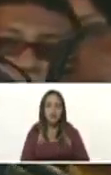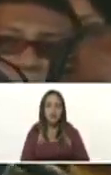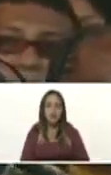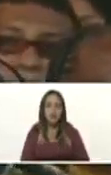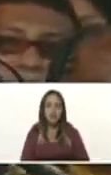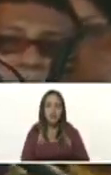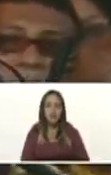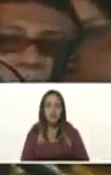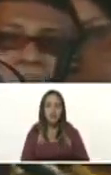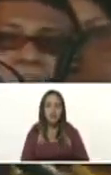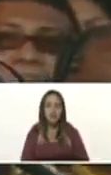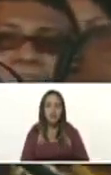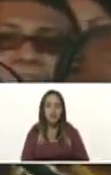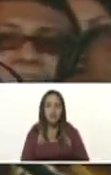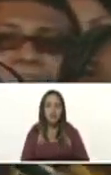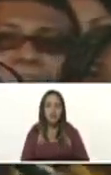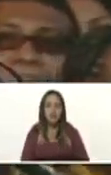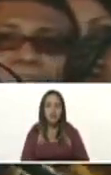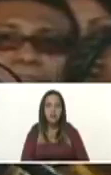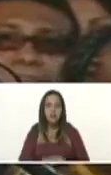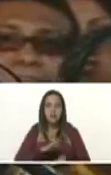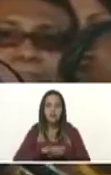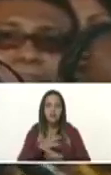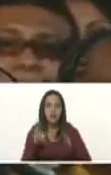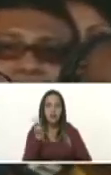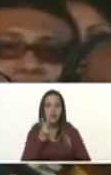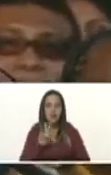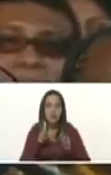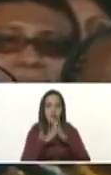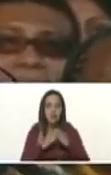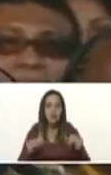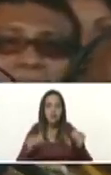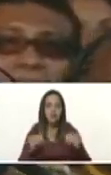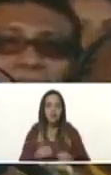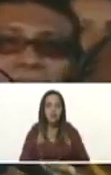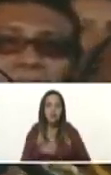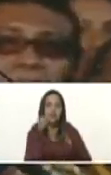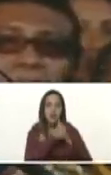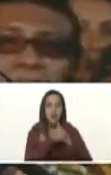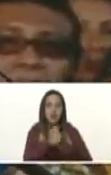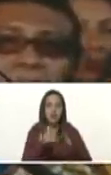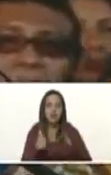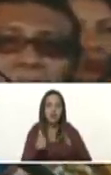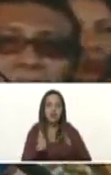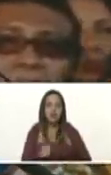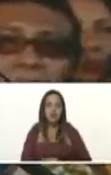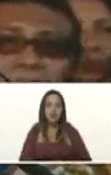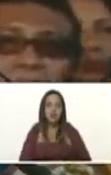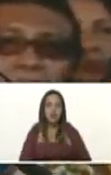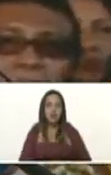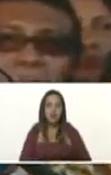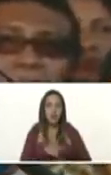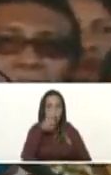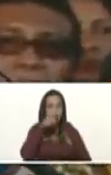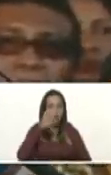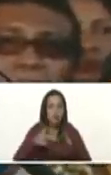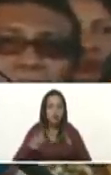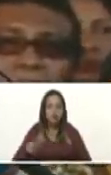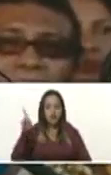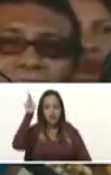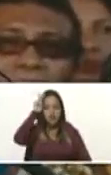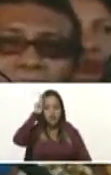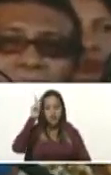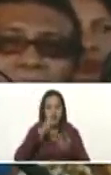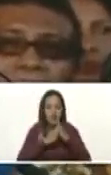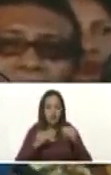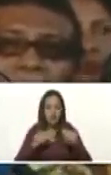Porque Venezuela somos todos y todas y cada una de los pueblos indígenas de